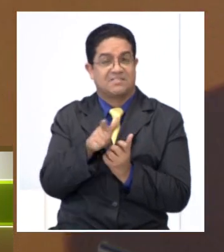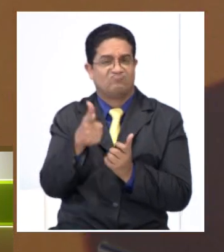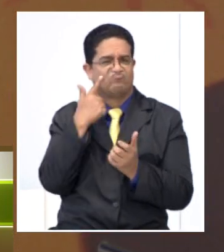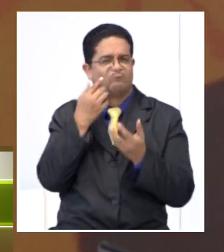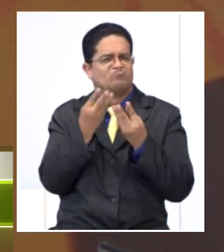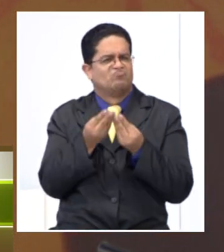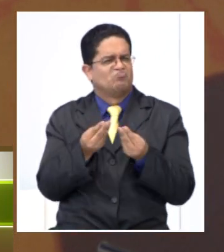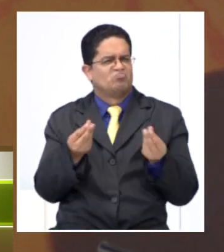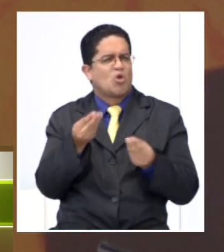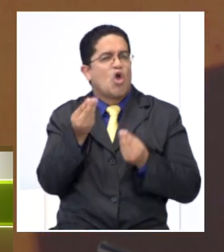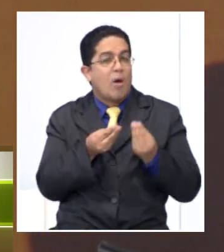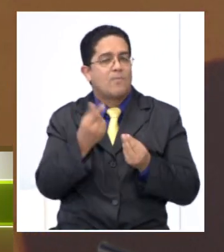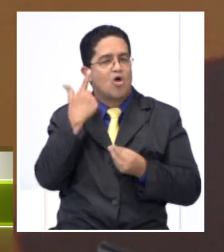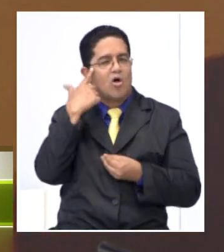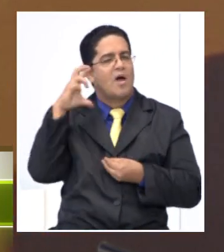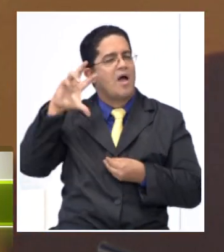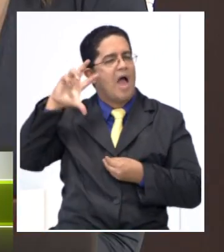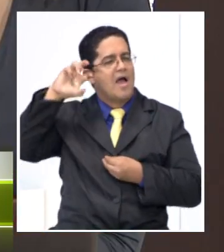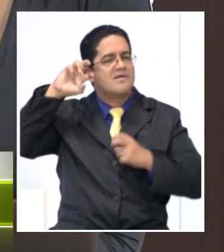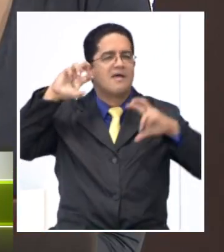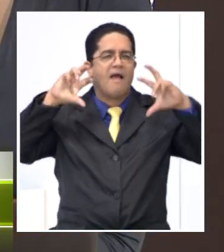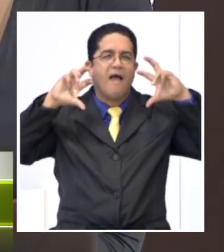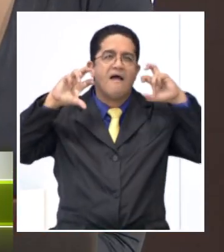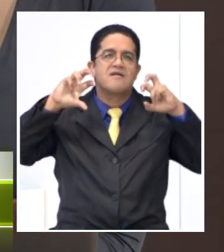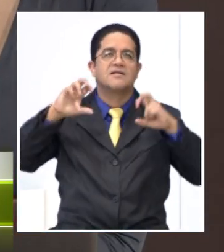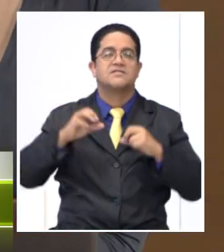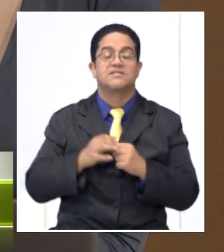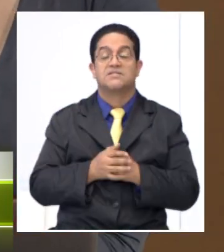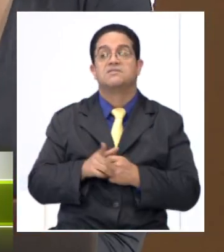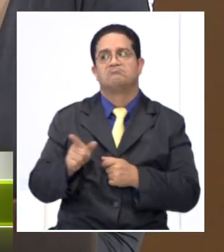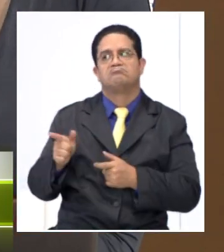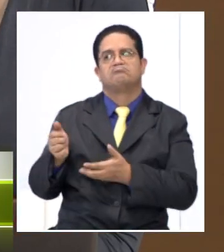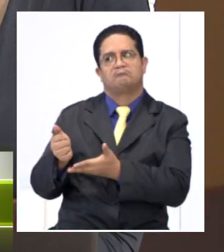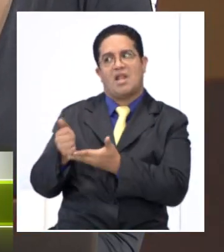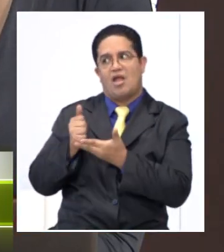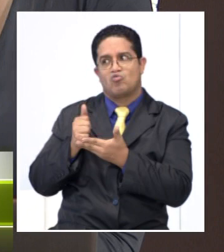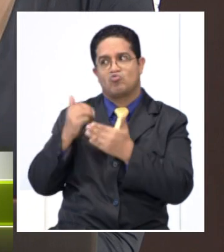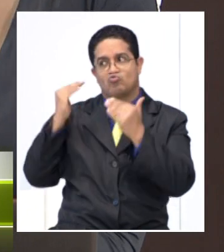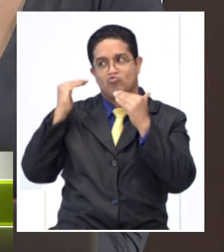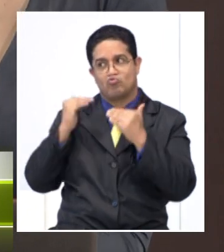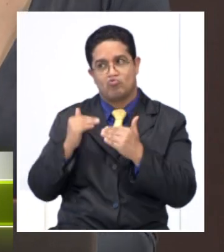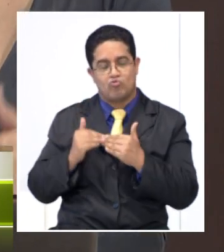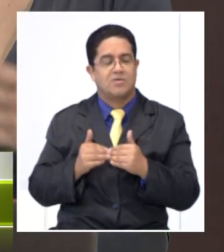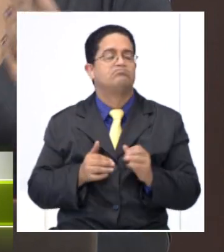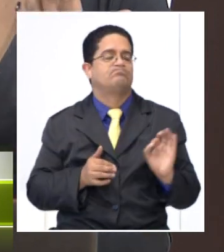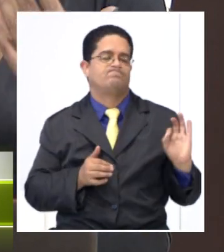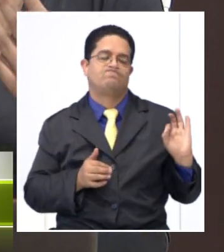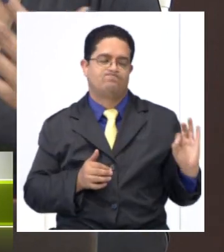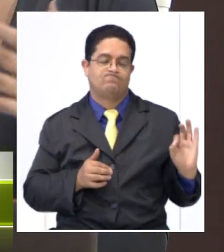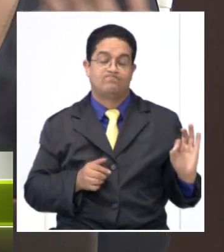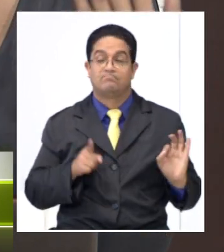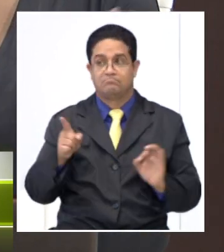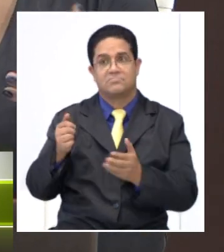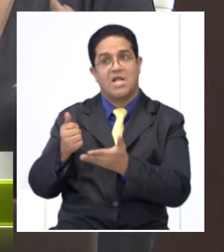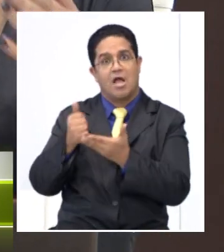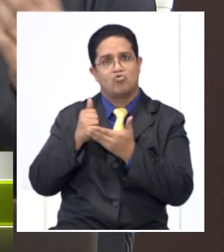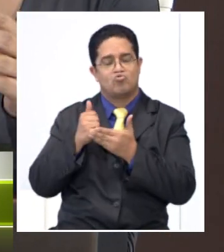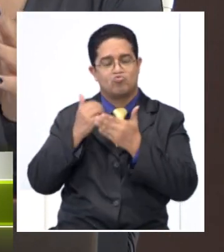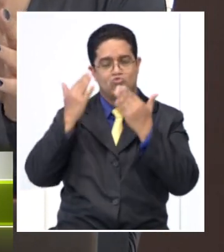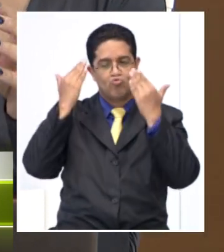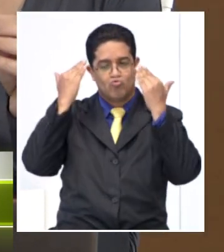óvalo facial lo aplicamos en los maceteros. Además, bueno, tiene ese efecto de relajación. Correcto. Justamente como relaja los músculos, relaja